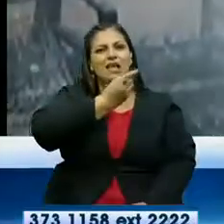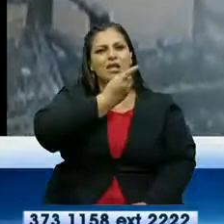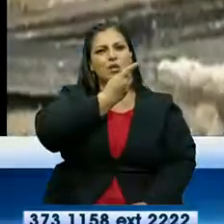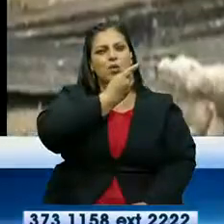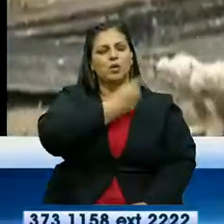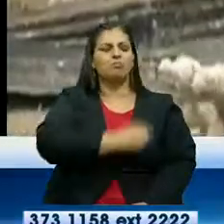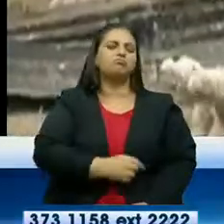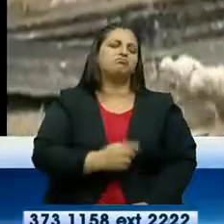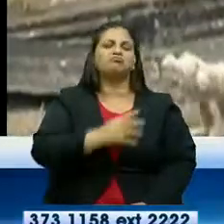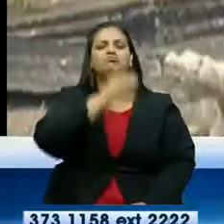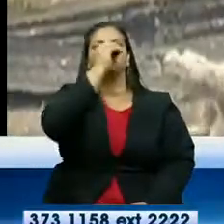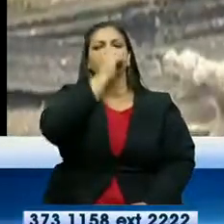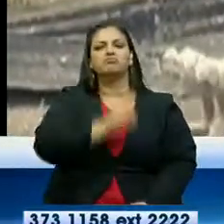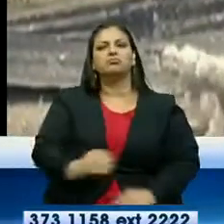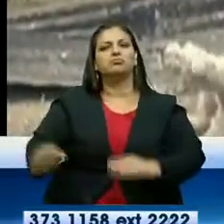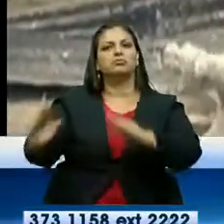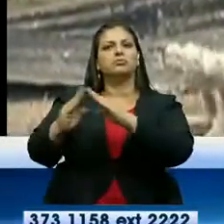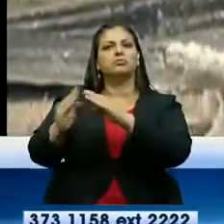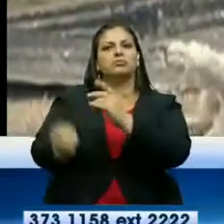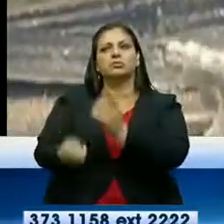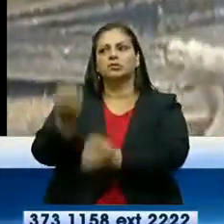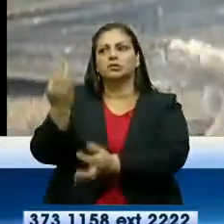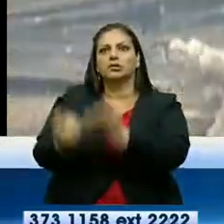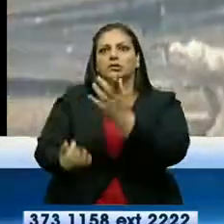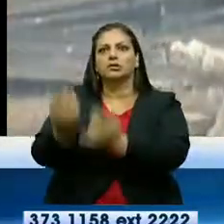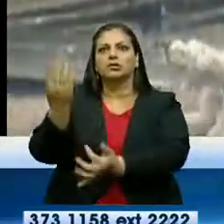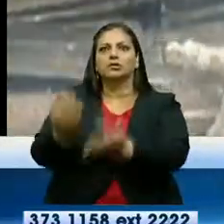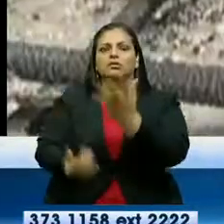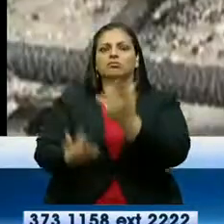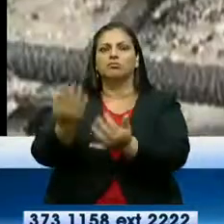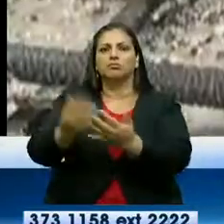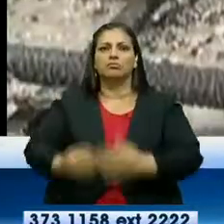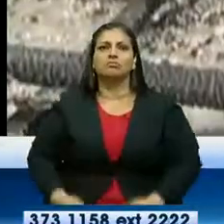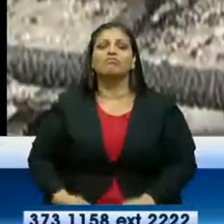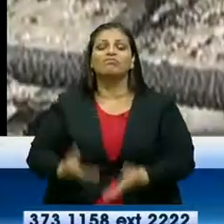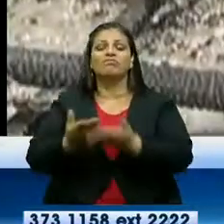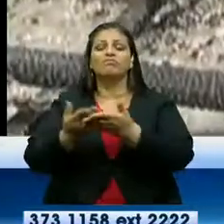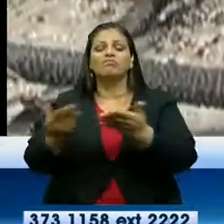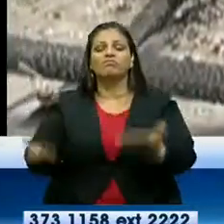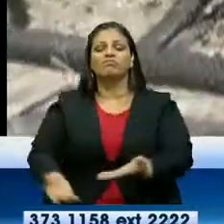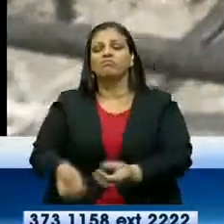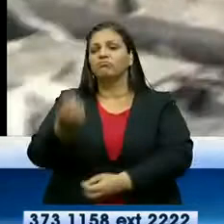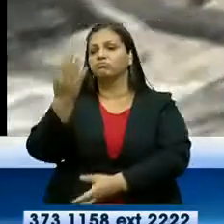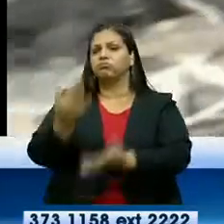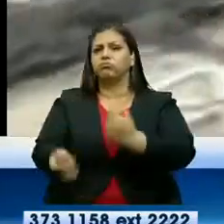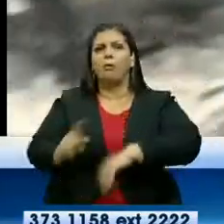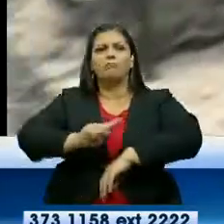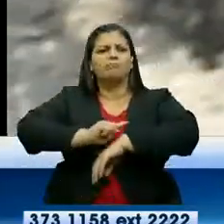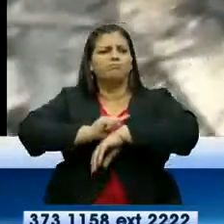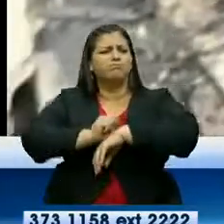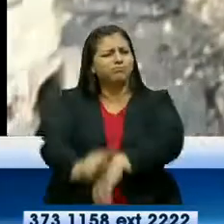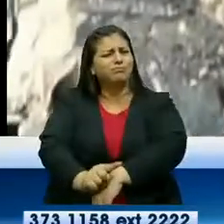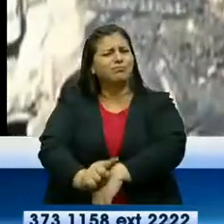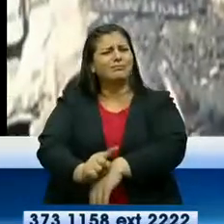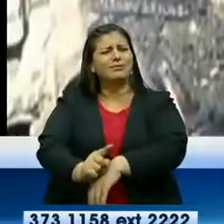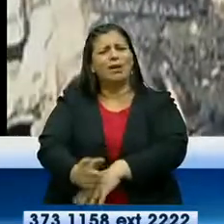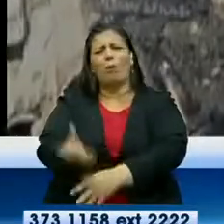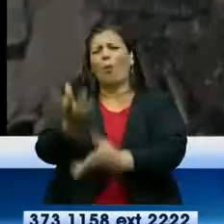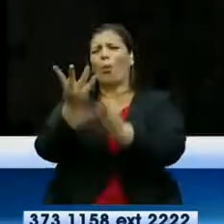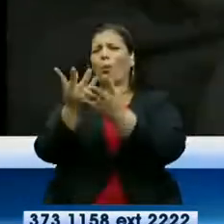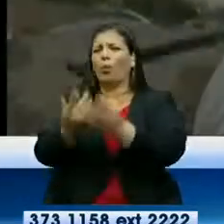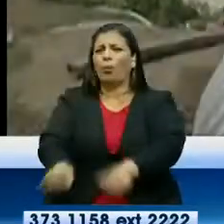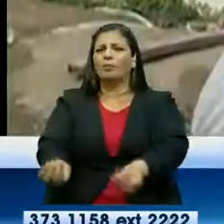madera. Para los vecinos fue difícil rescatar algunos de los bienes. Ellos cuentan que en minutos todo fue reducido a